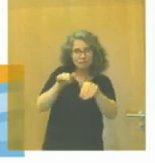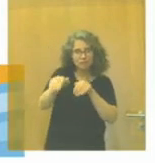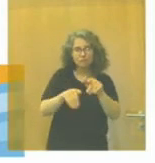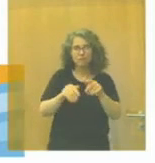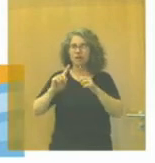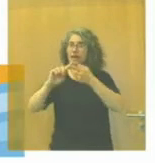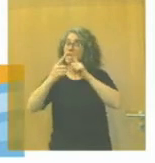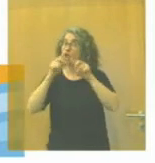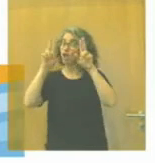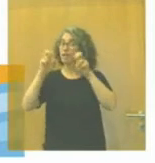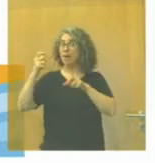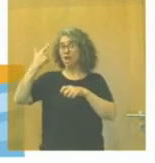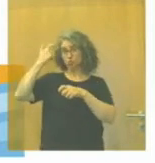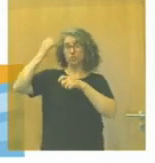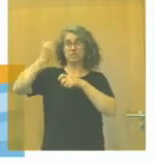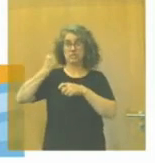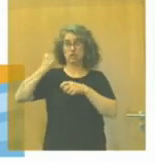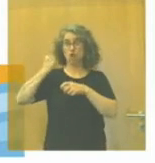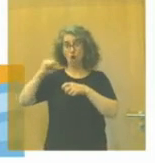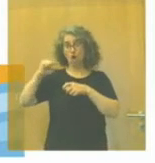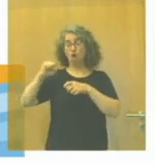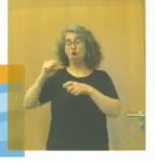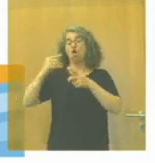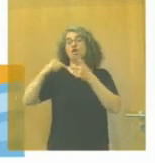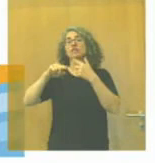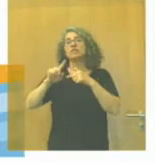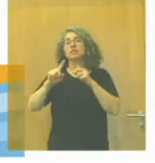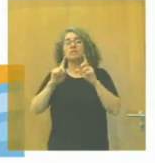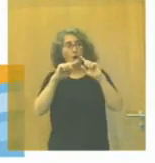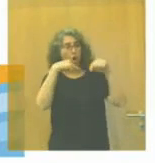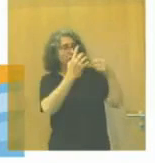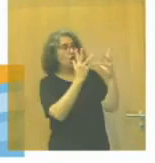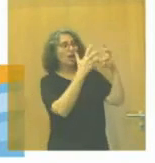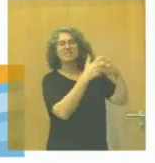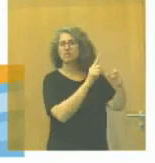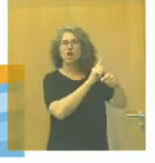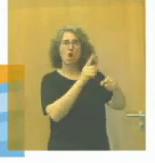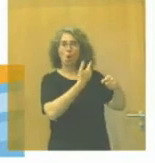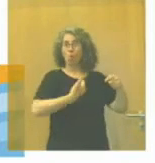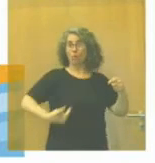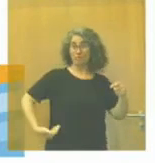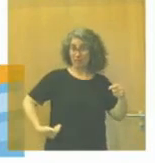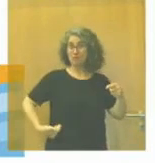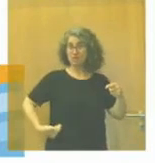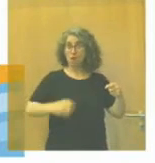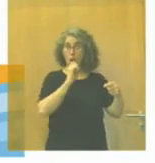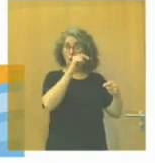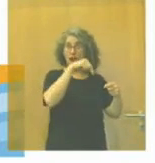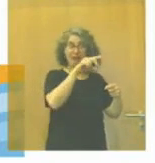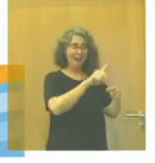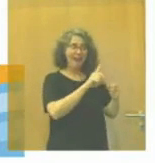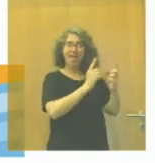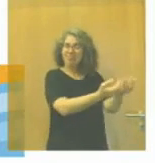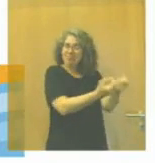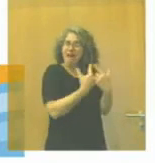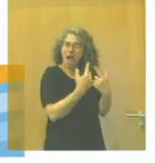en particular, pero que también las organizaciones no gubernamentales que nos dan su